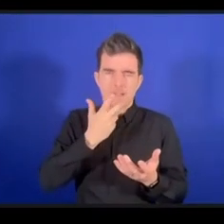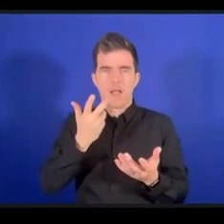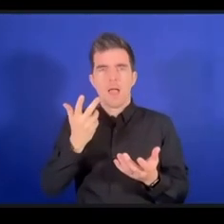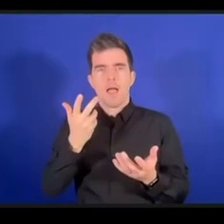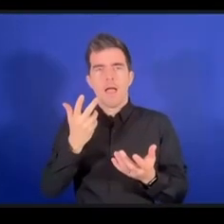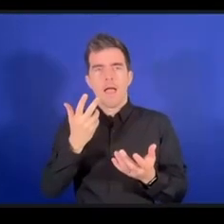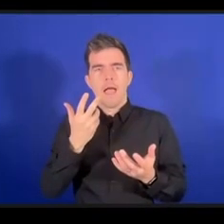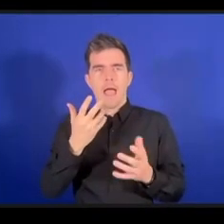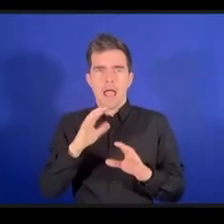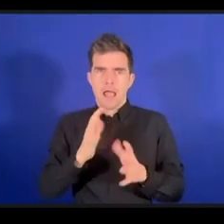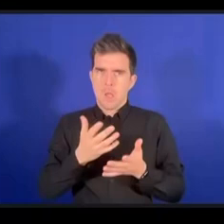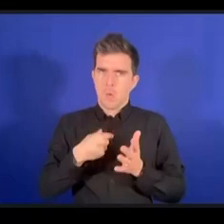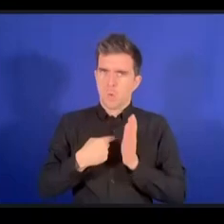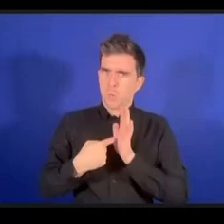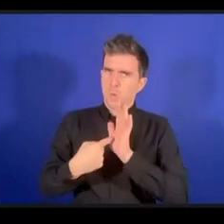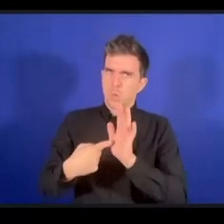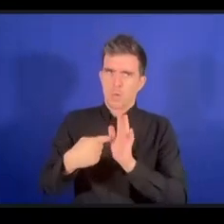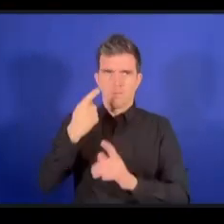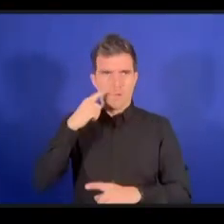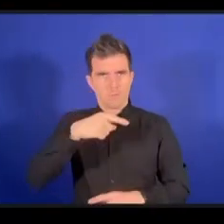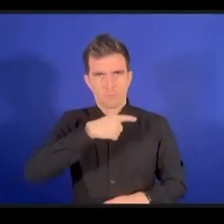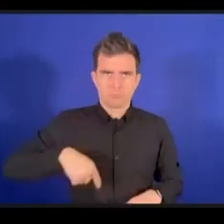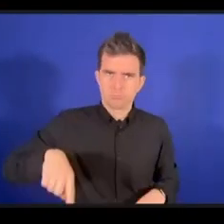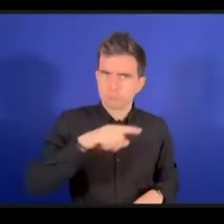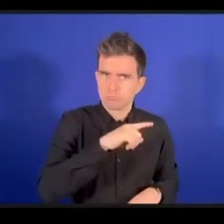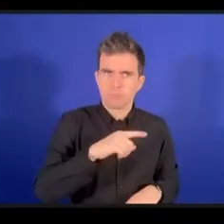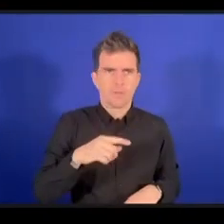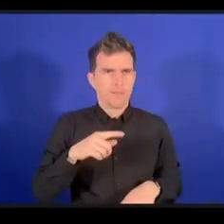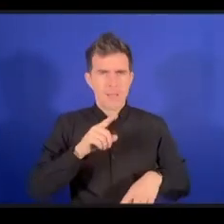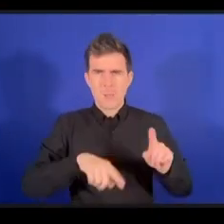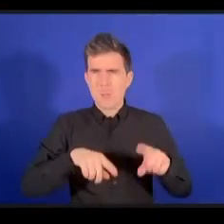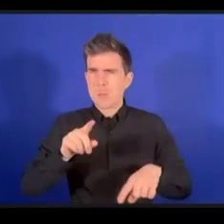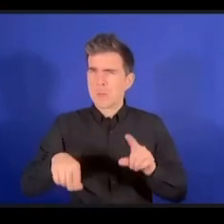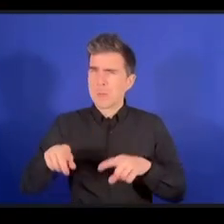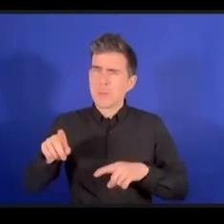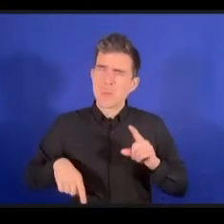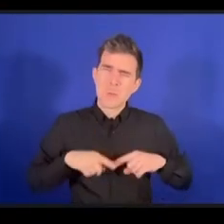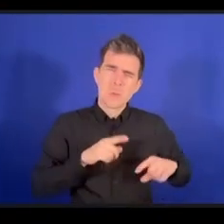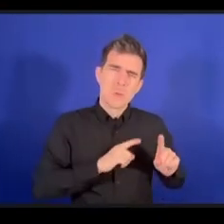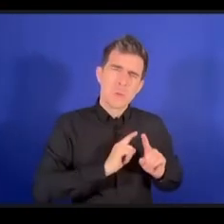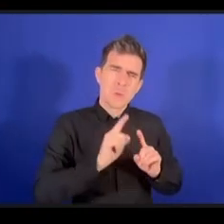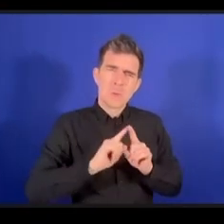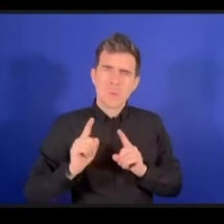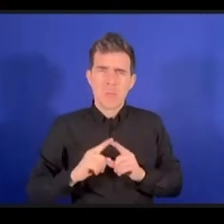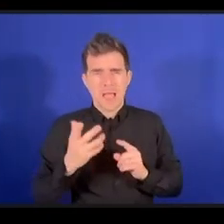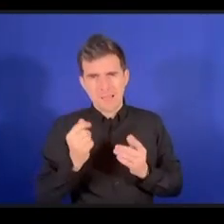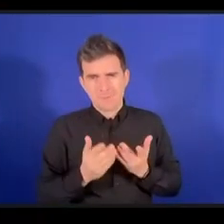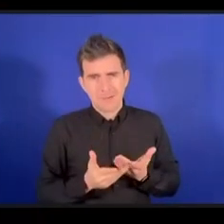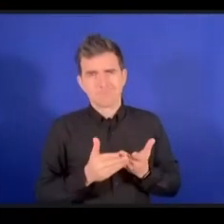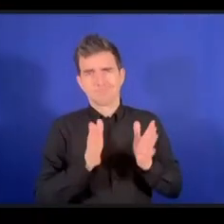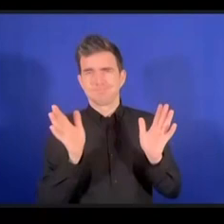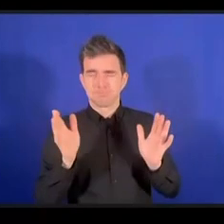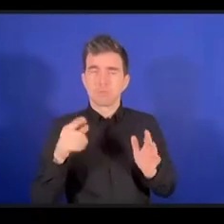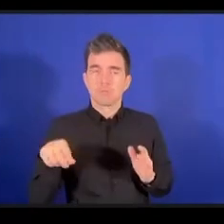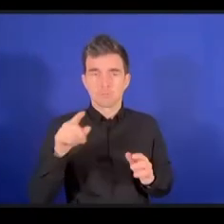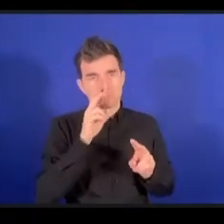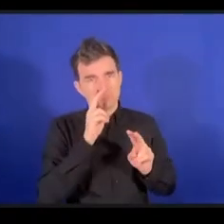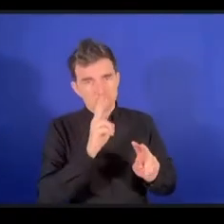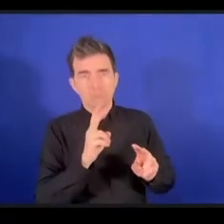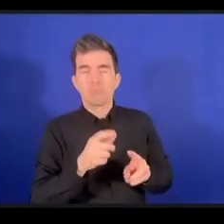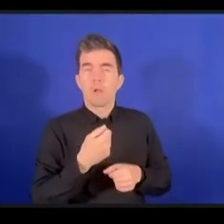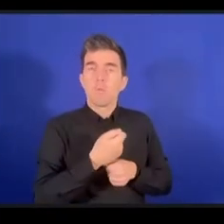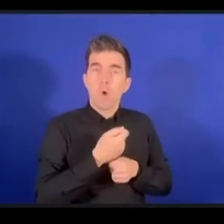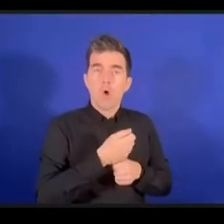diversas tanto en el ámbito en el que trabajan algunas trabajan sobre principios Mientras que otras son mucho más prácticas